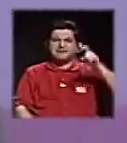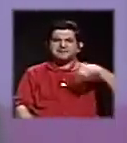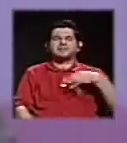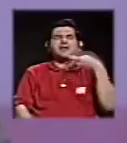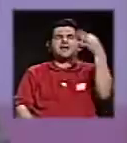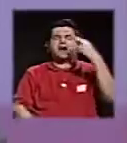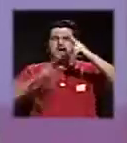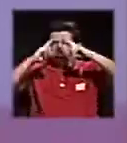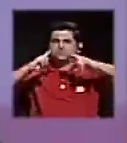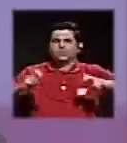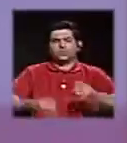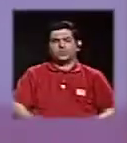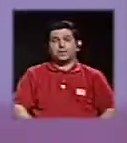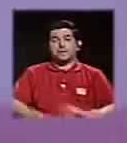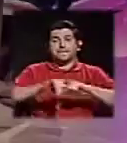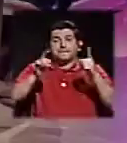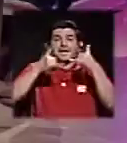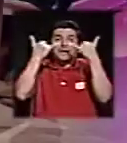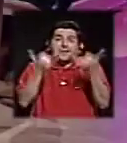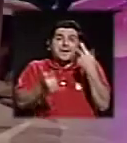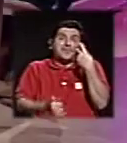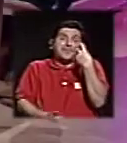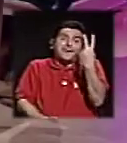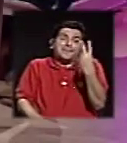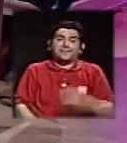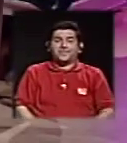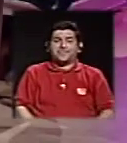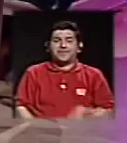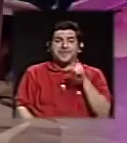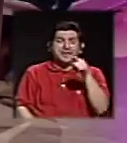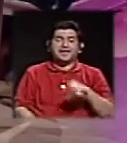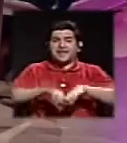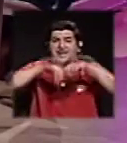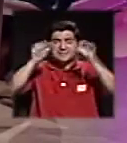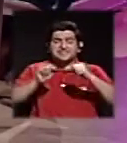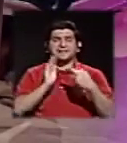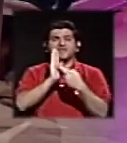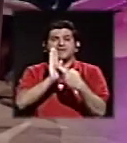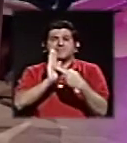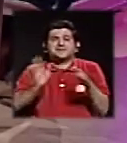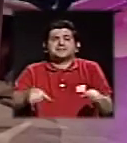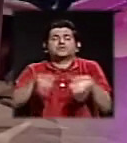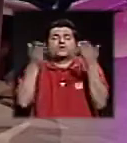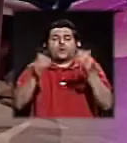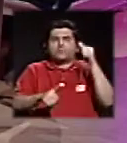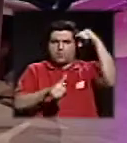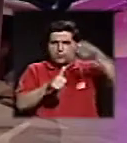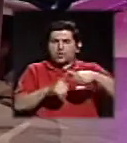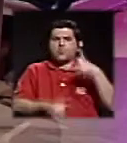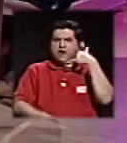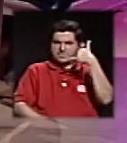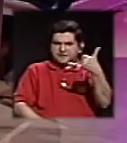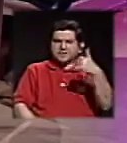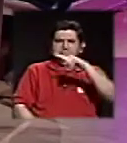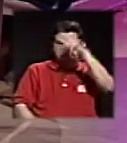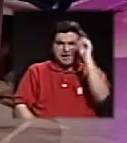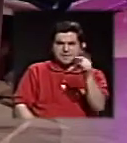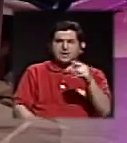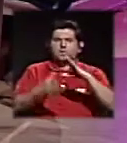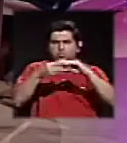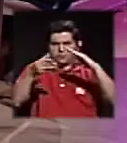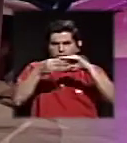adelante pero estamos ahora volver vamos con operarán el sistema representativo bien le recuerdo que usted puede llamar para hacer sus preguntas